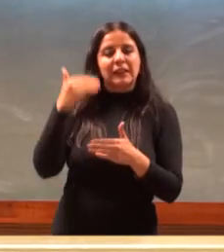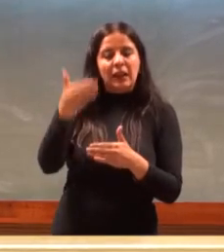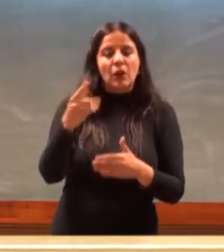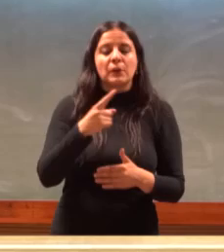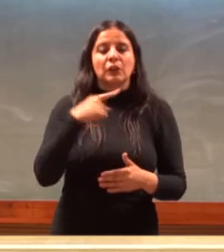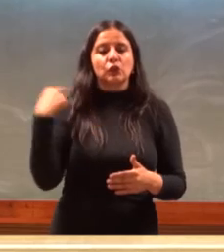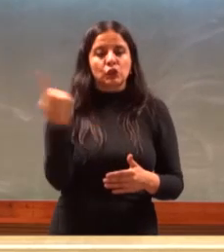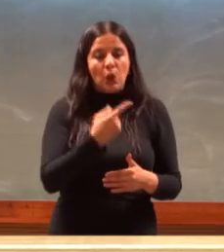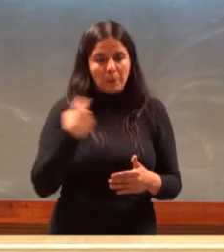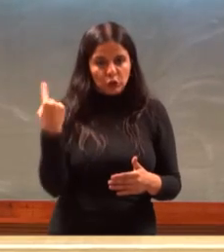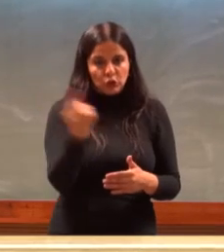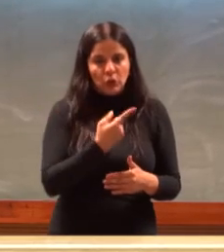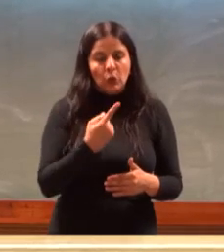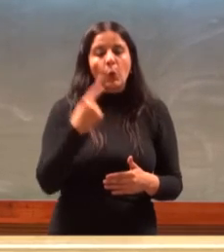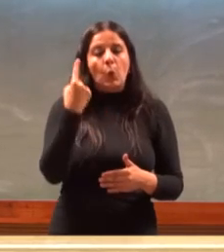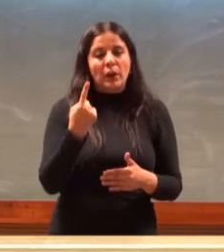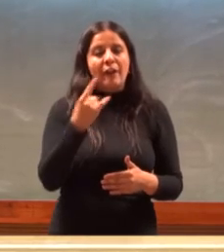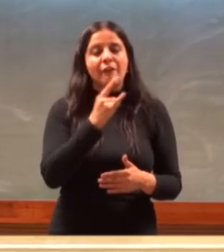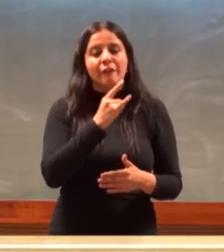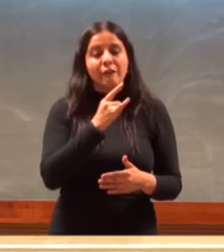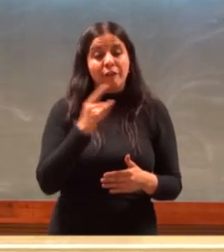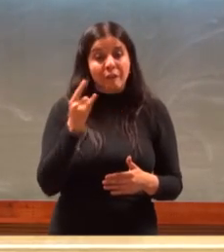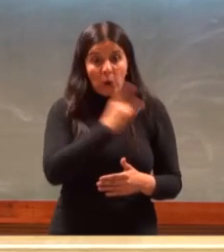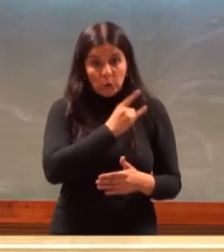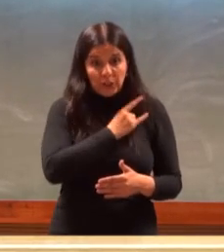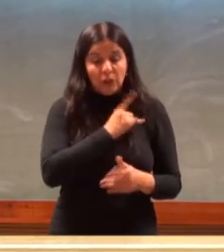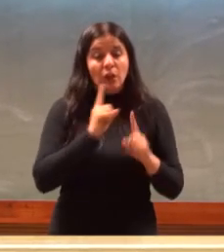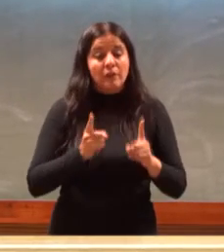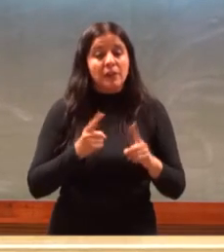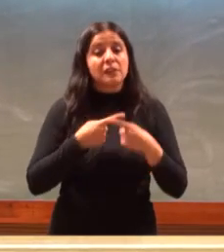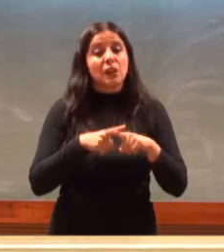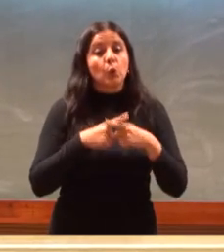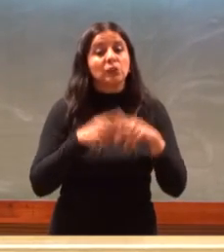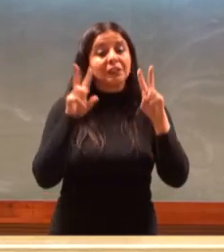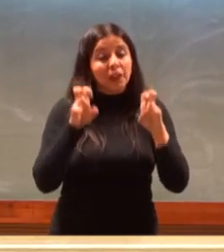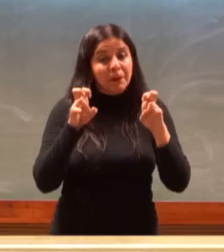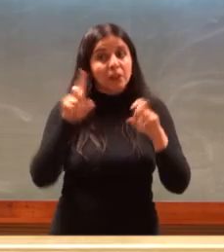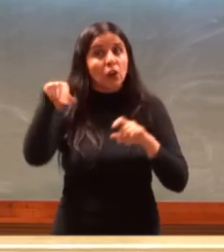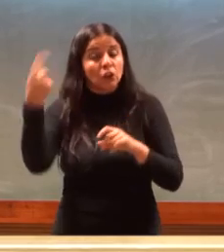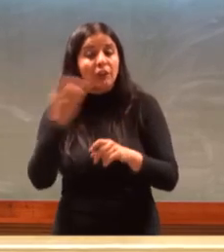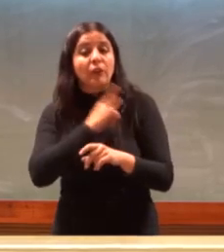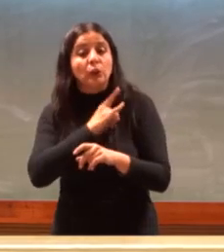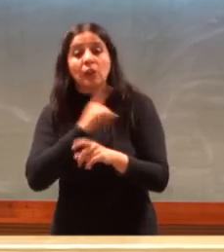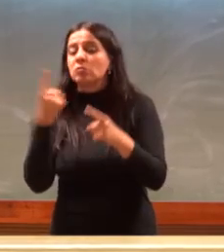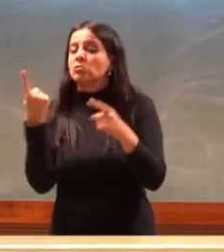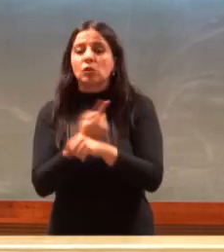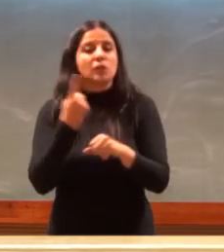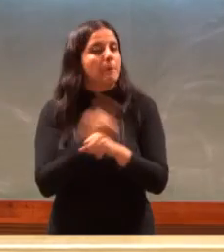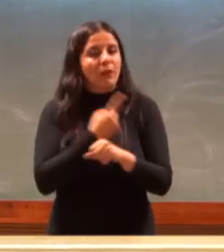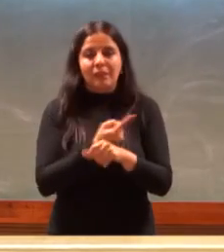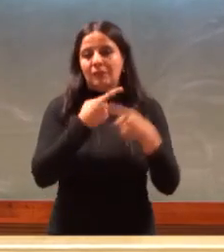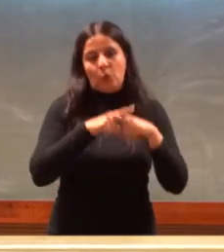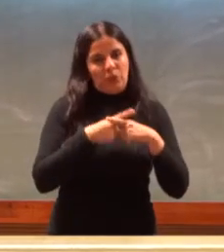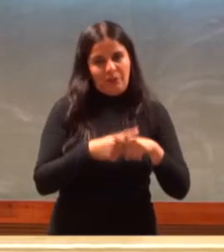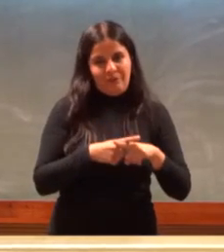somos somos una facultad donde todavía se discuten temas que en otras facultades no se pueden discutir porque otras facultades nos vienen a